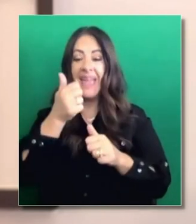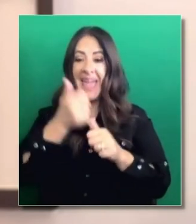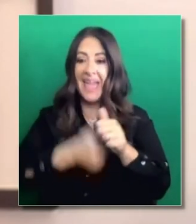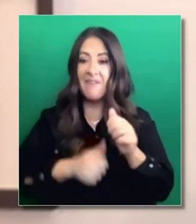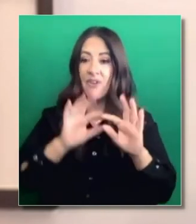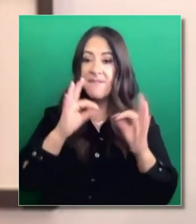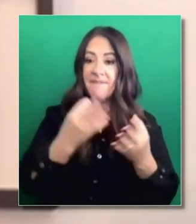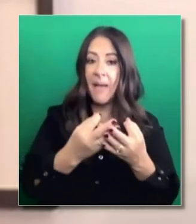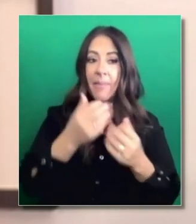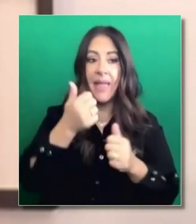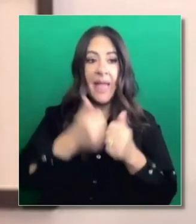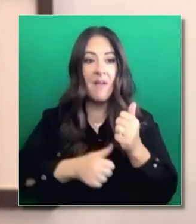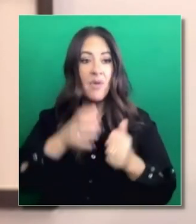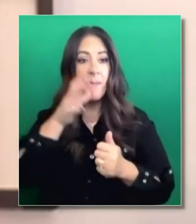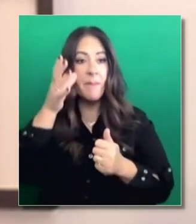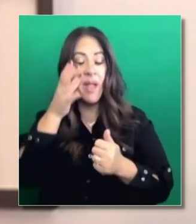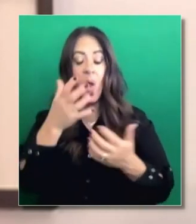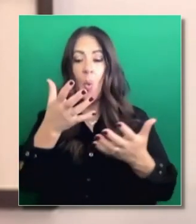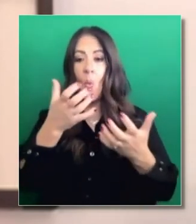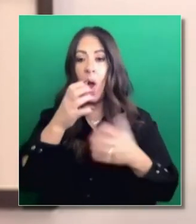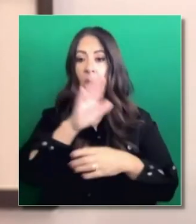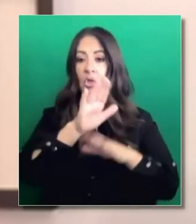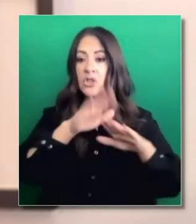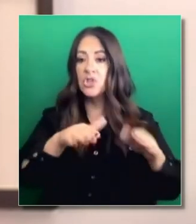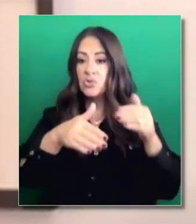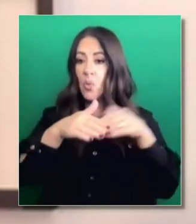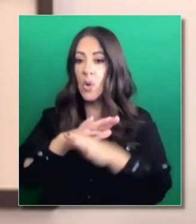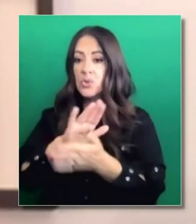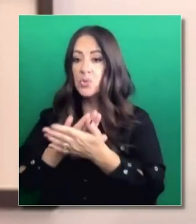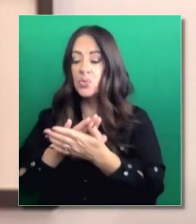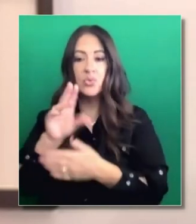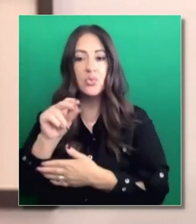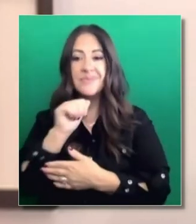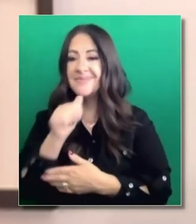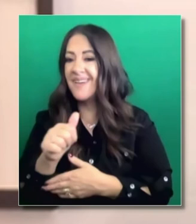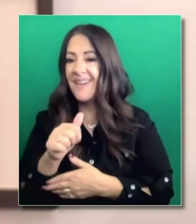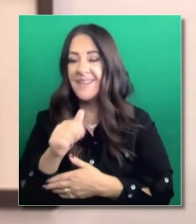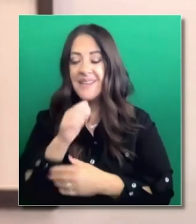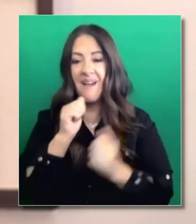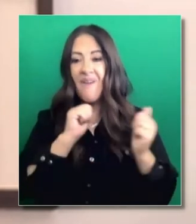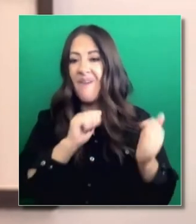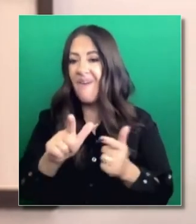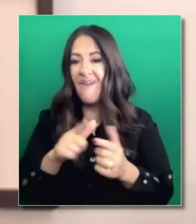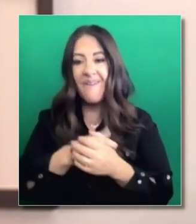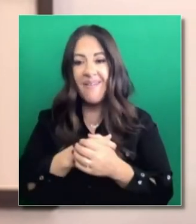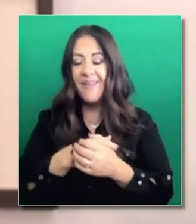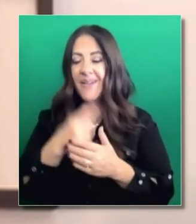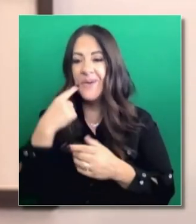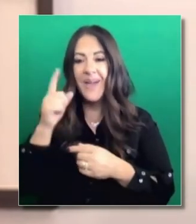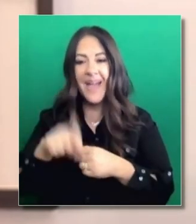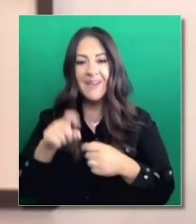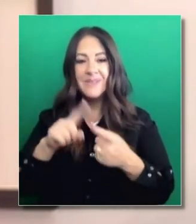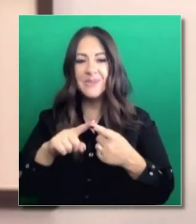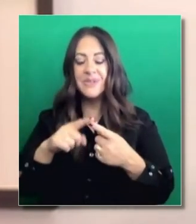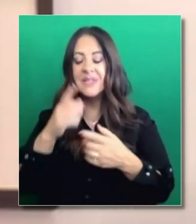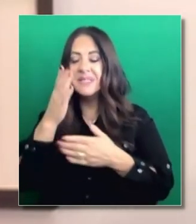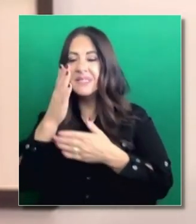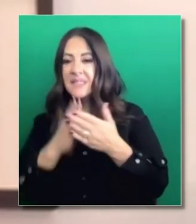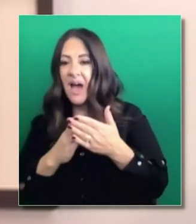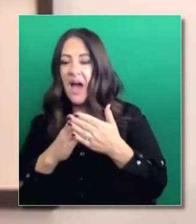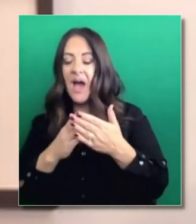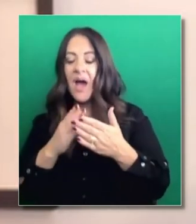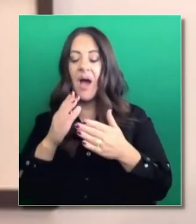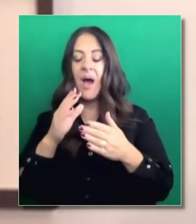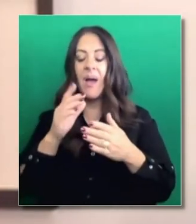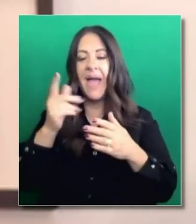toda familia y padre o madre va a querer tener ese tipo de instrucción. Tendremos que equilibrar las necesidades de